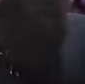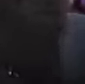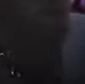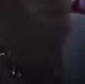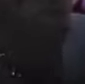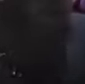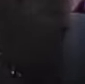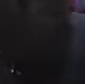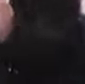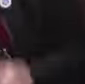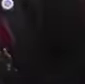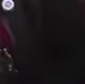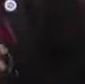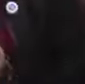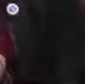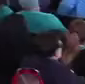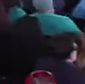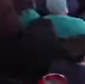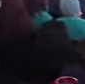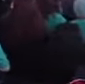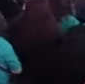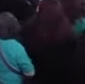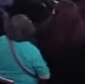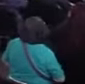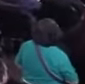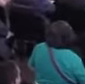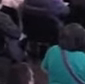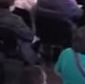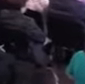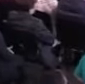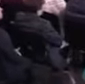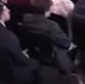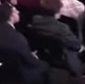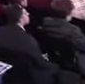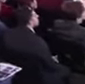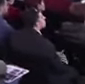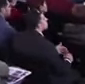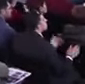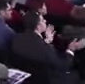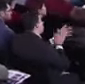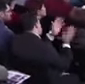Y junto a ella también saludamos a las y los directores de la Corporación Municipal.